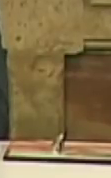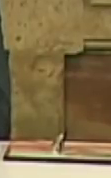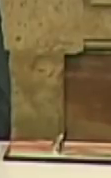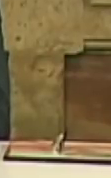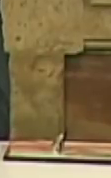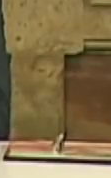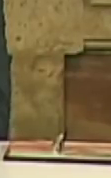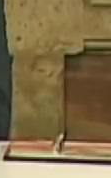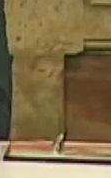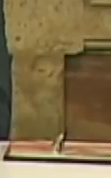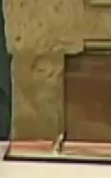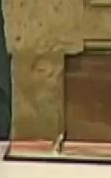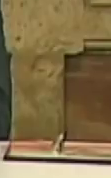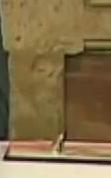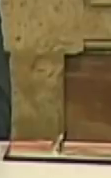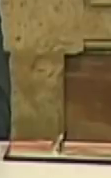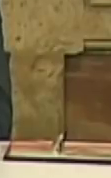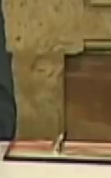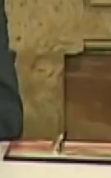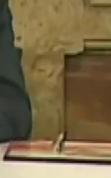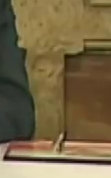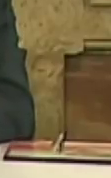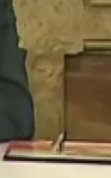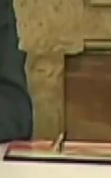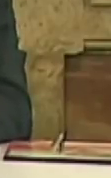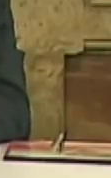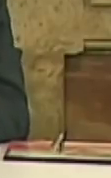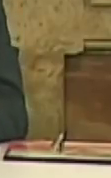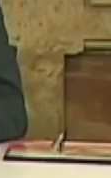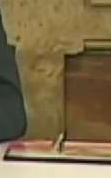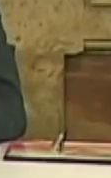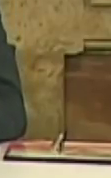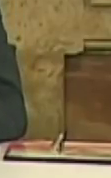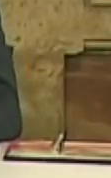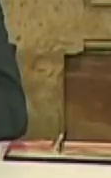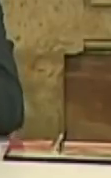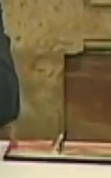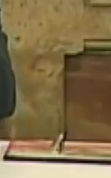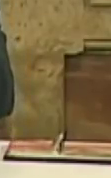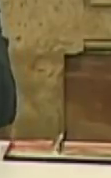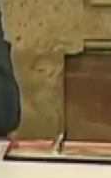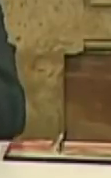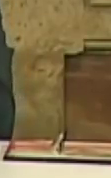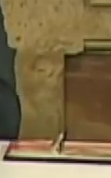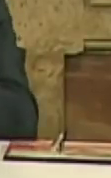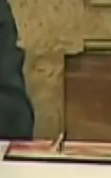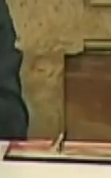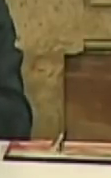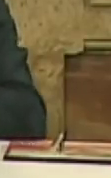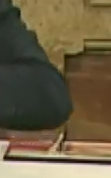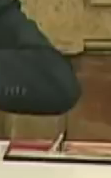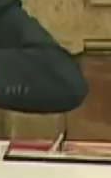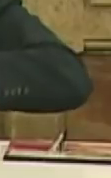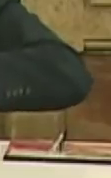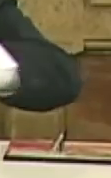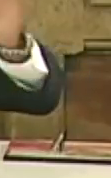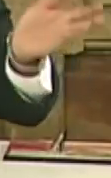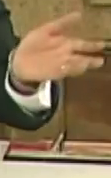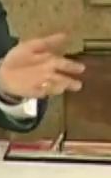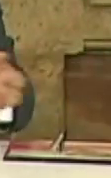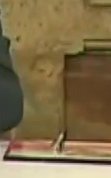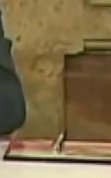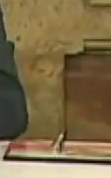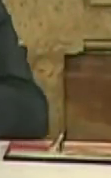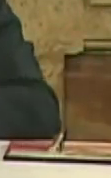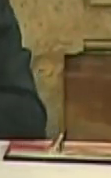se puede digo yo siempre si se puede venezuela claro que se puede estamos en un momento clave de la historia despejando